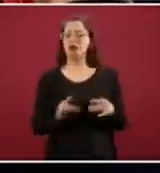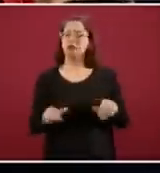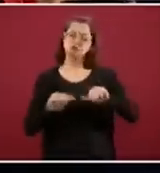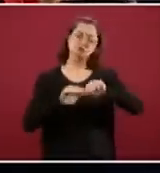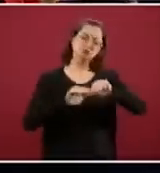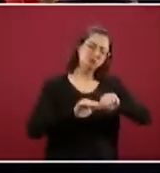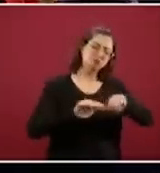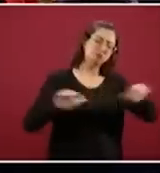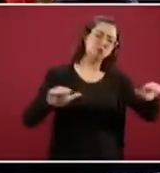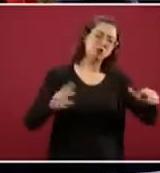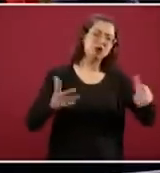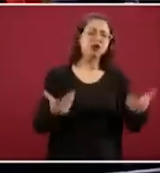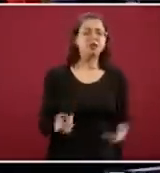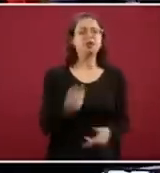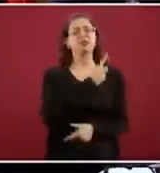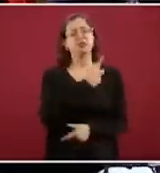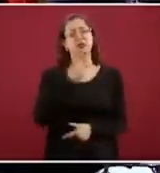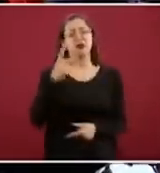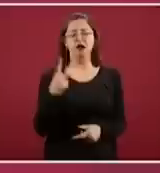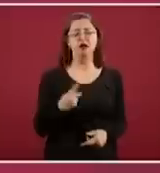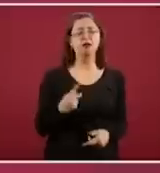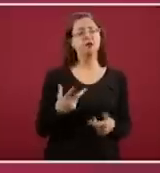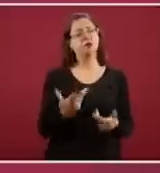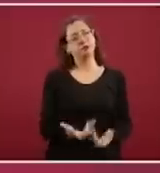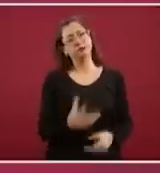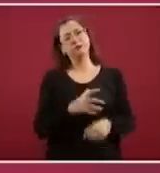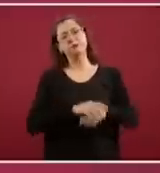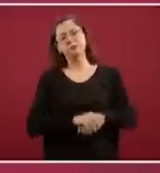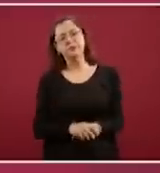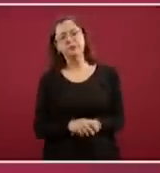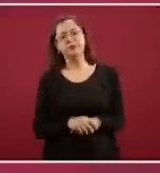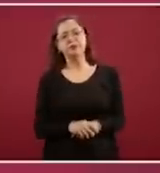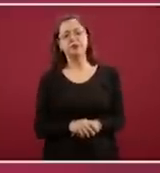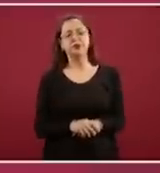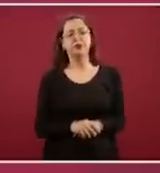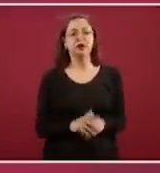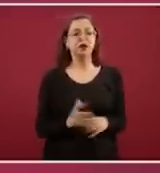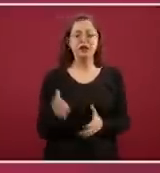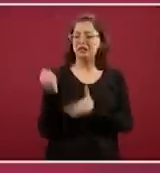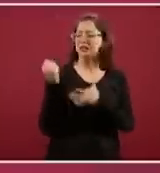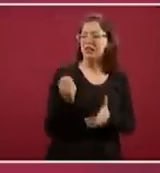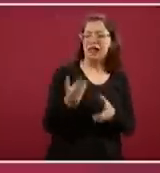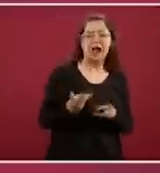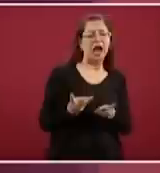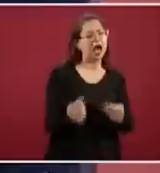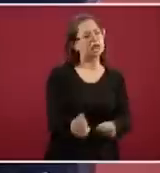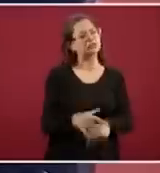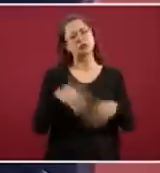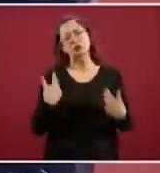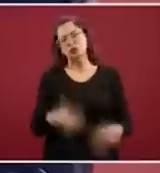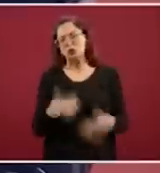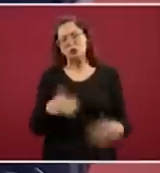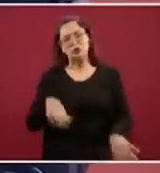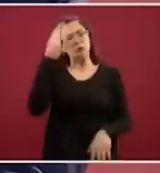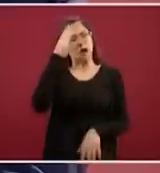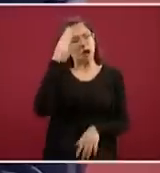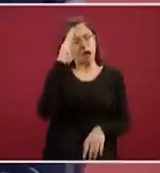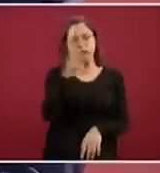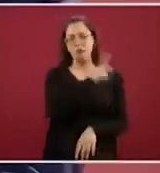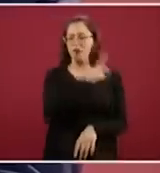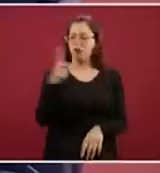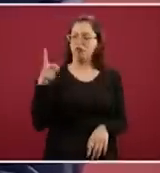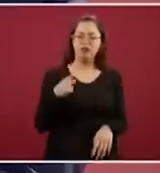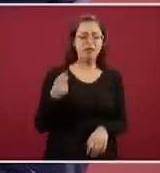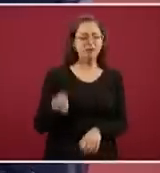partidos hablando de que es mucho el gasto y de que tienen que acabarse